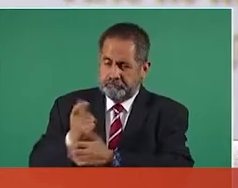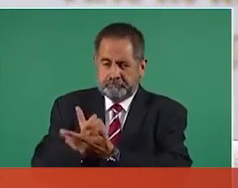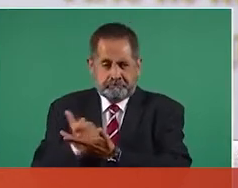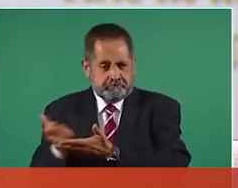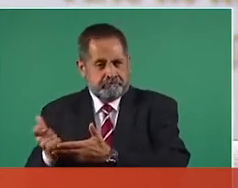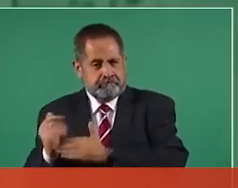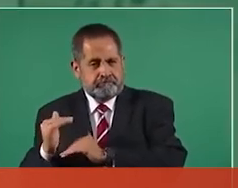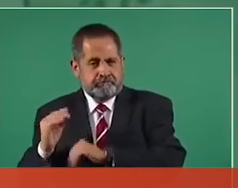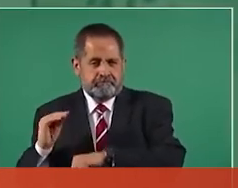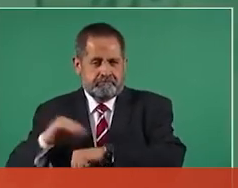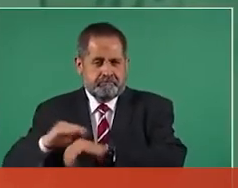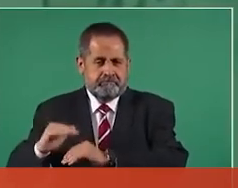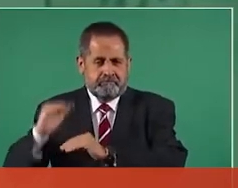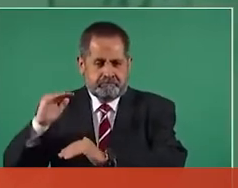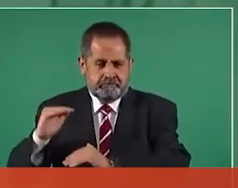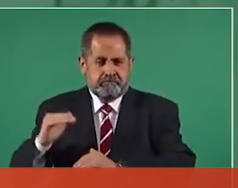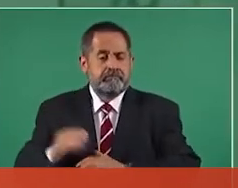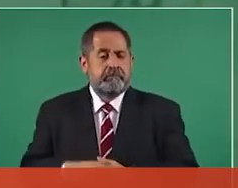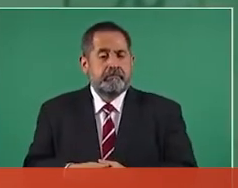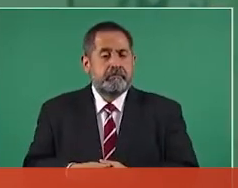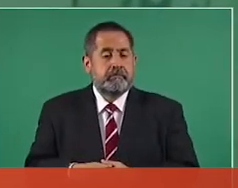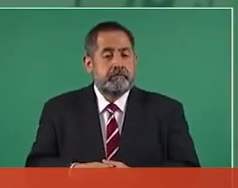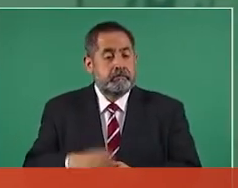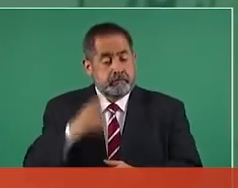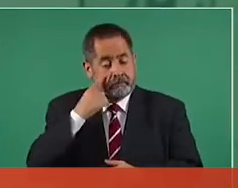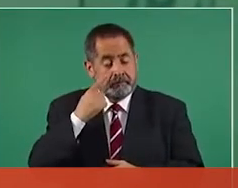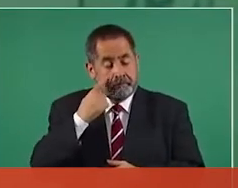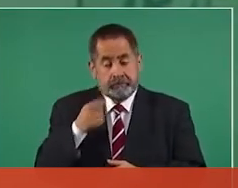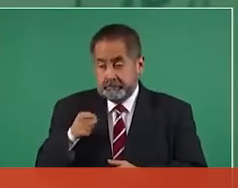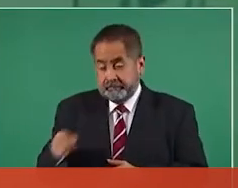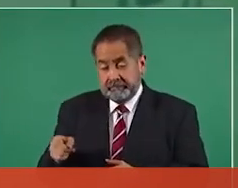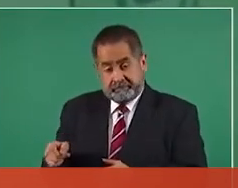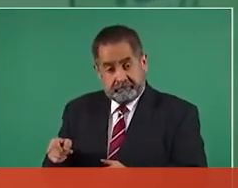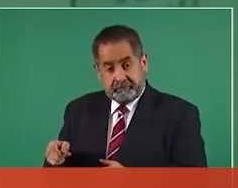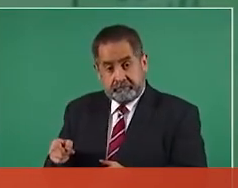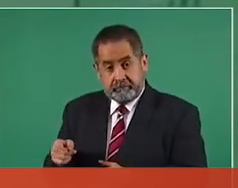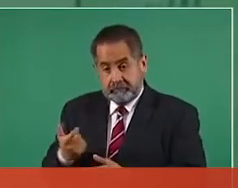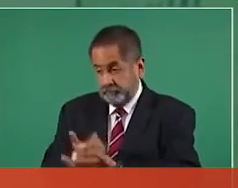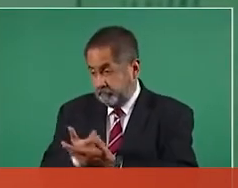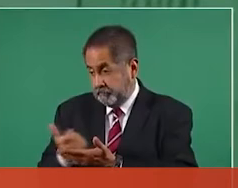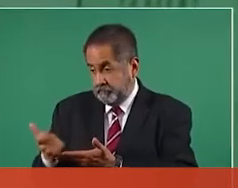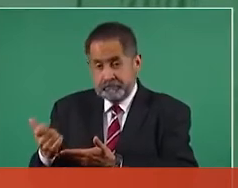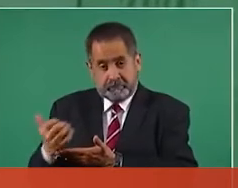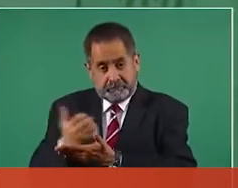Y apenas con el nuevo salario mínimo